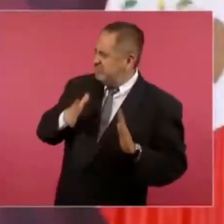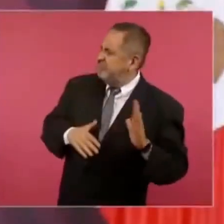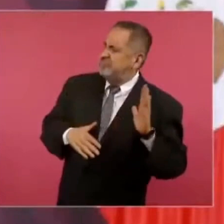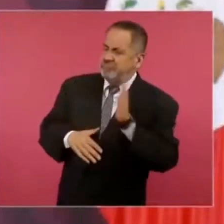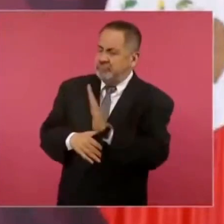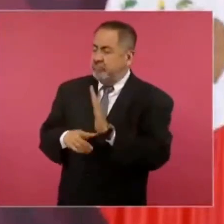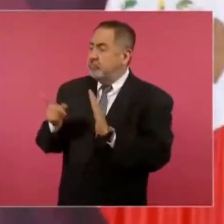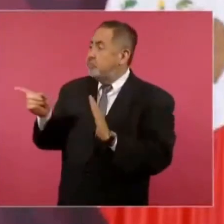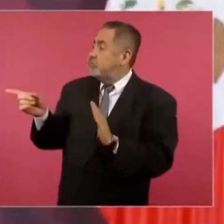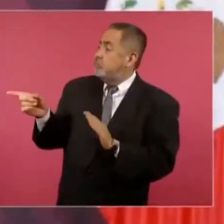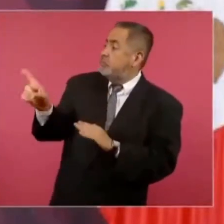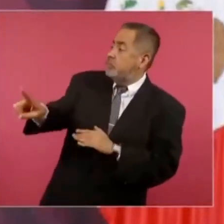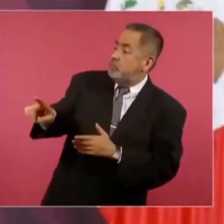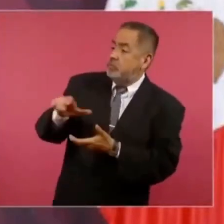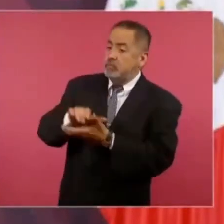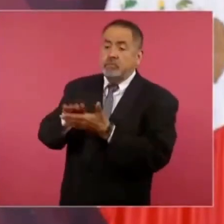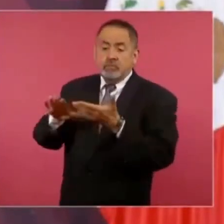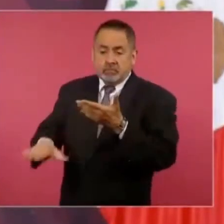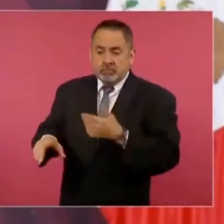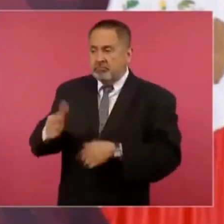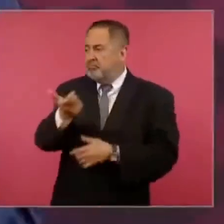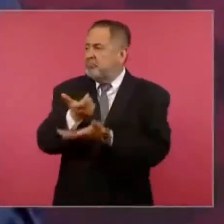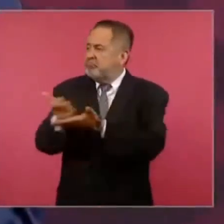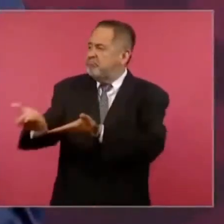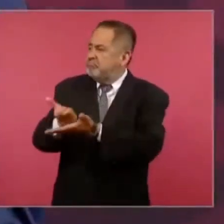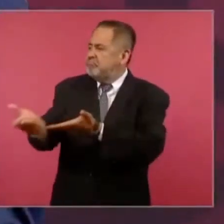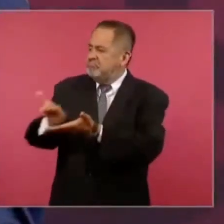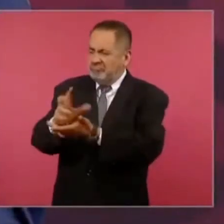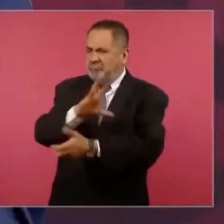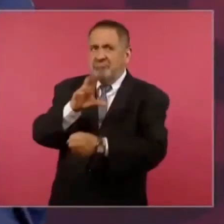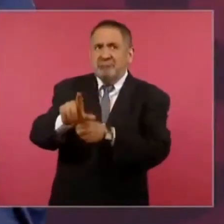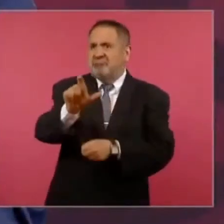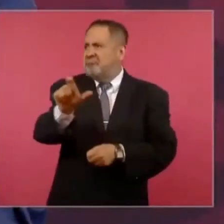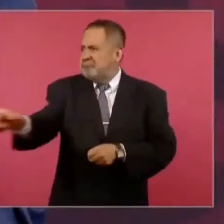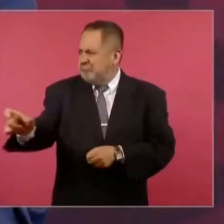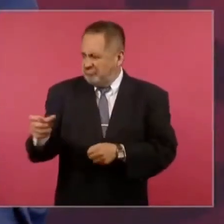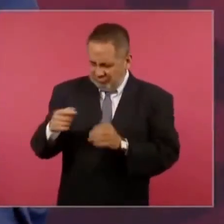la esposa de Bartlett recibía dinero